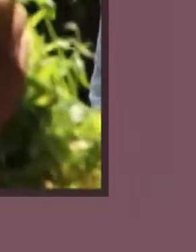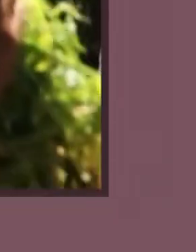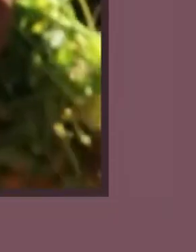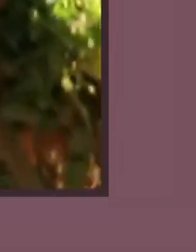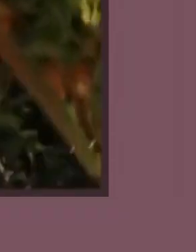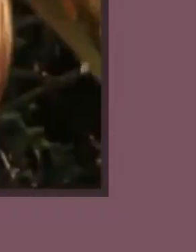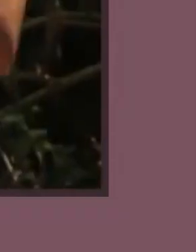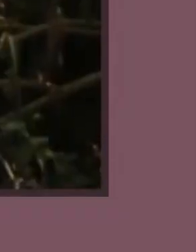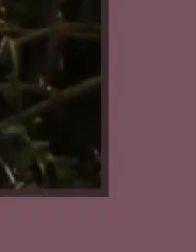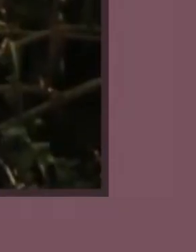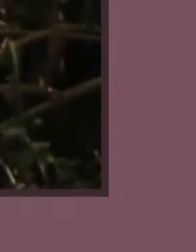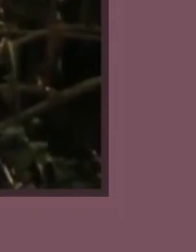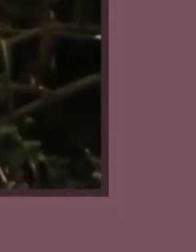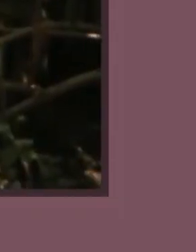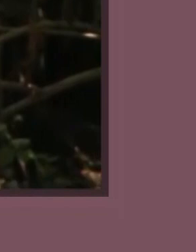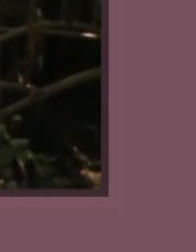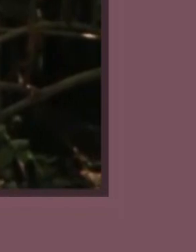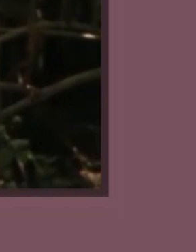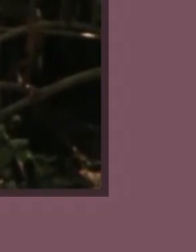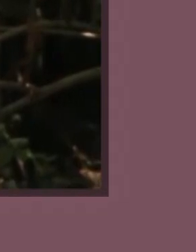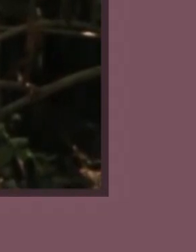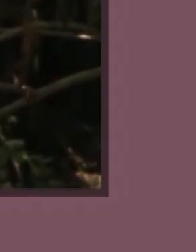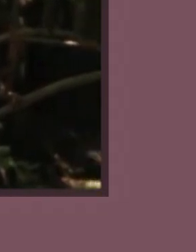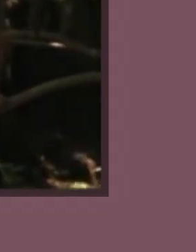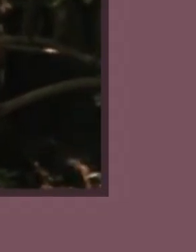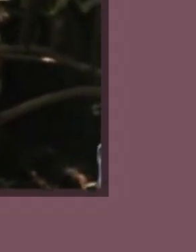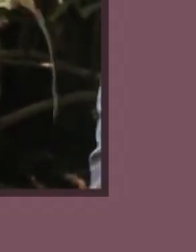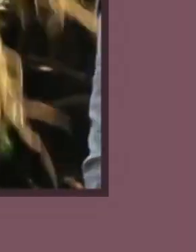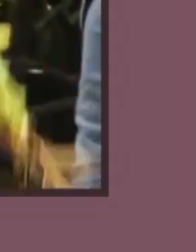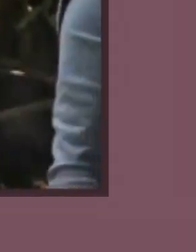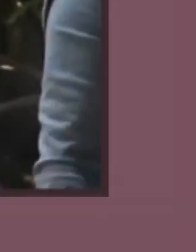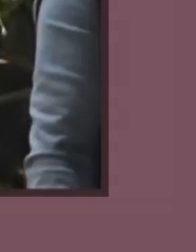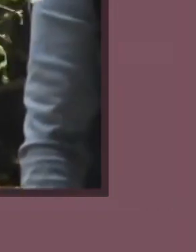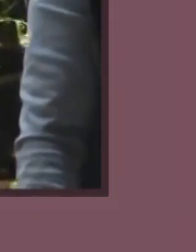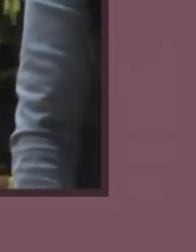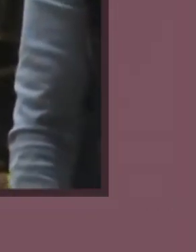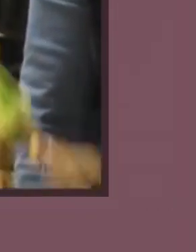Almolancingo, Hueyotitla, Calaveras, Tlachalón y Provincial Santo Domingo.